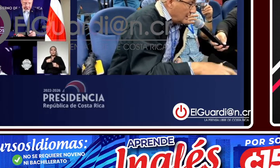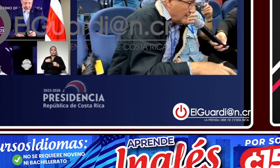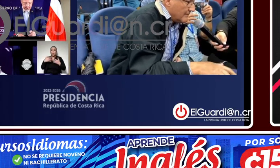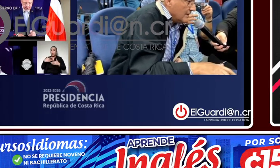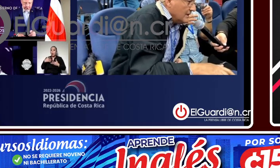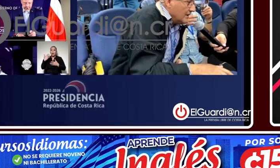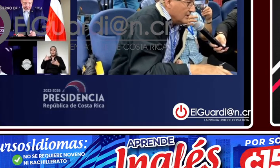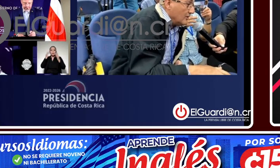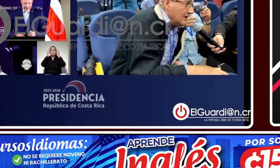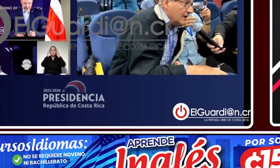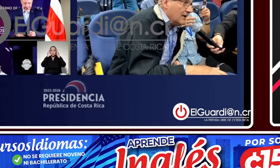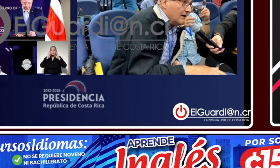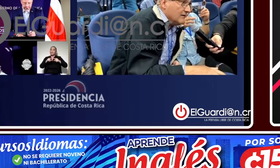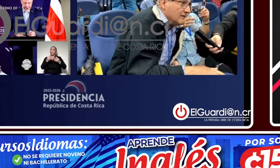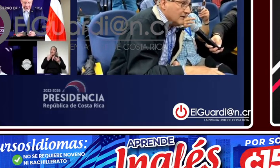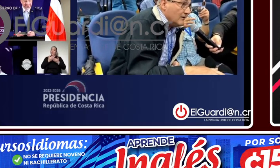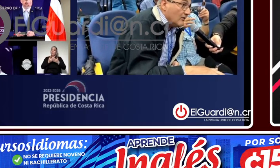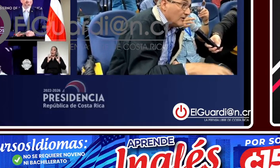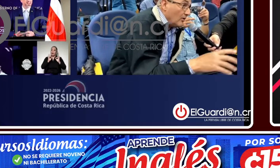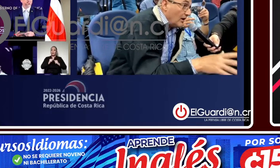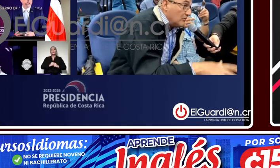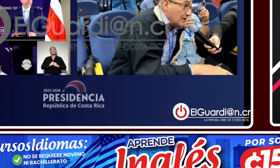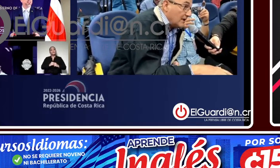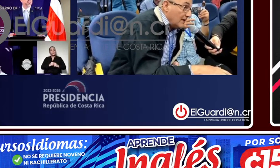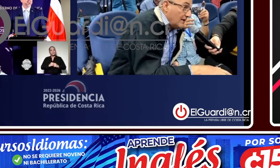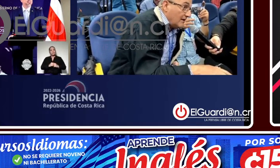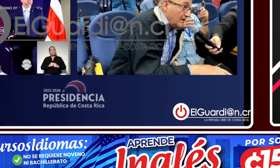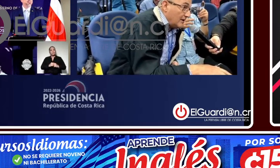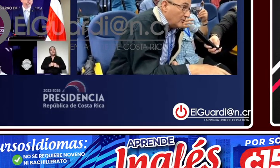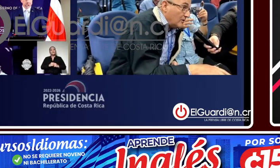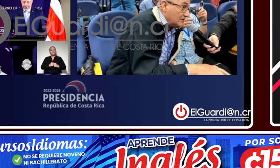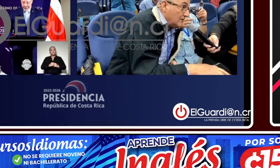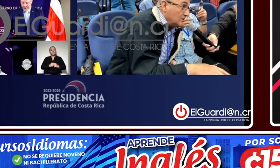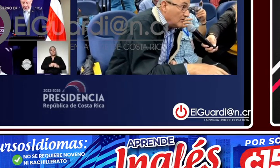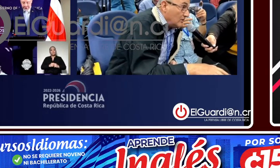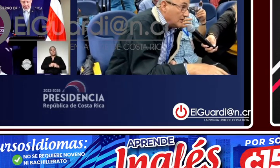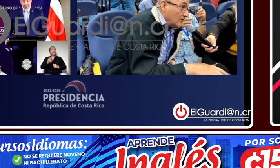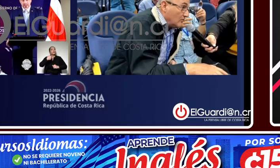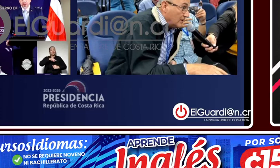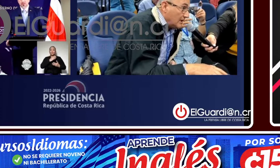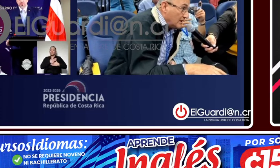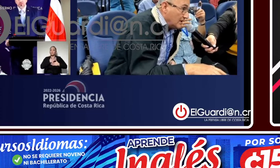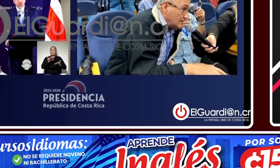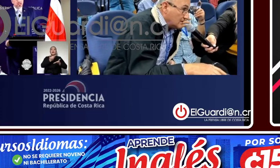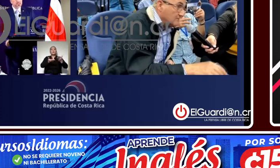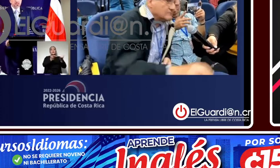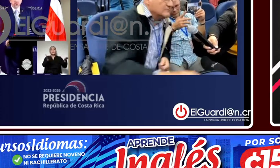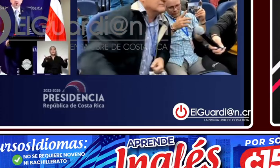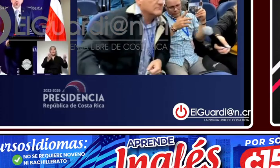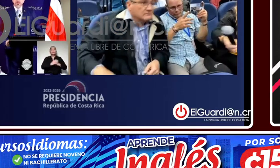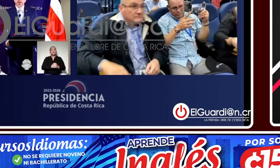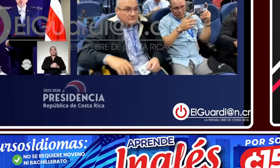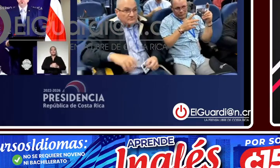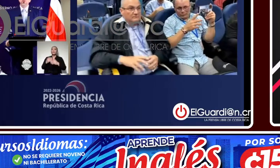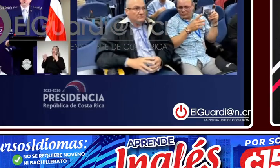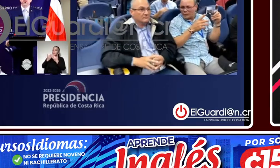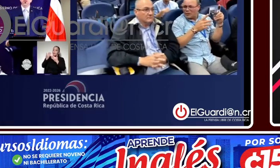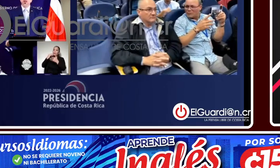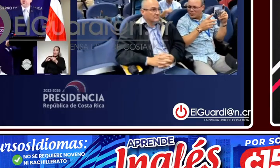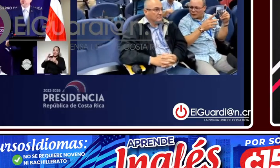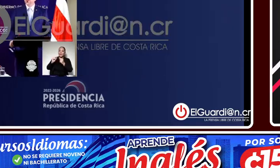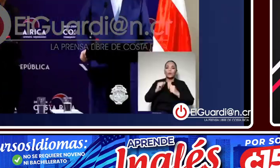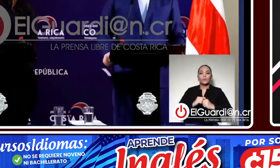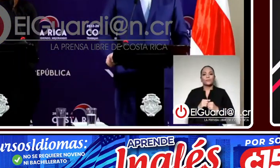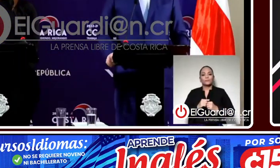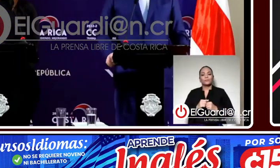interesante que hoy día, en lo que podamos aquí en la llanura, estamos a la orden. Dios los bendiga. Gracias. Muchas gracias por el comentario, pero yo